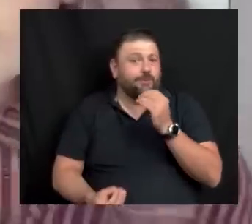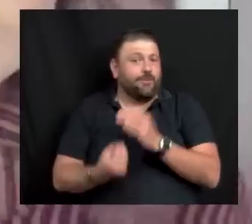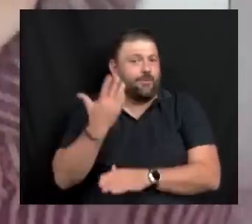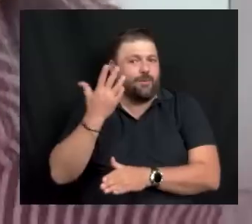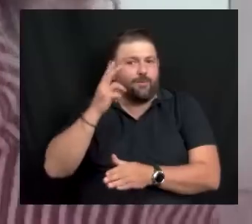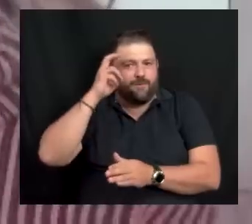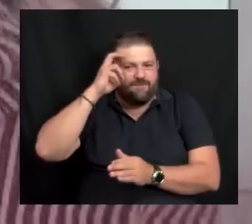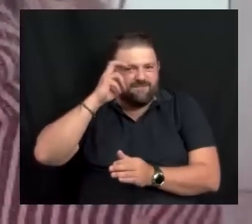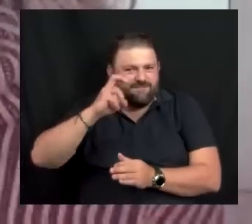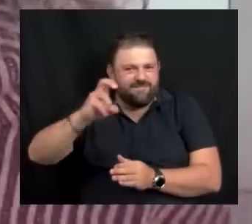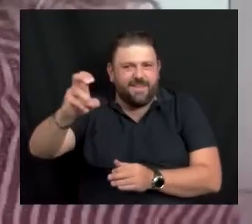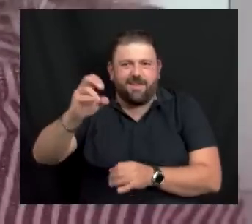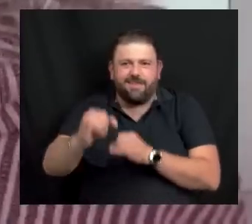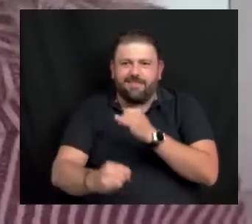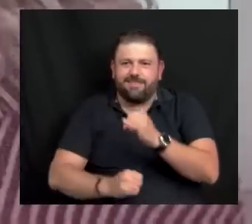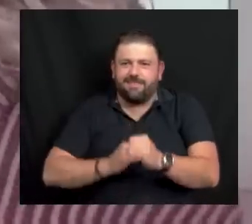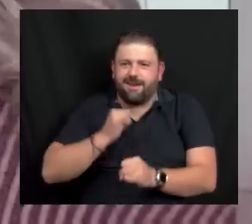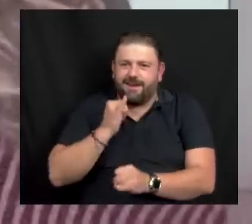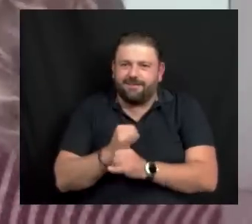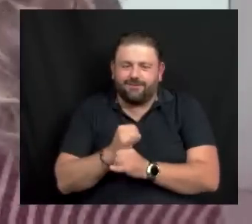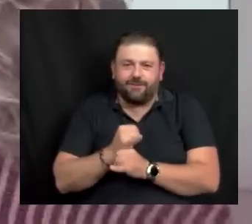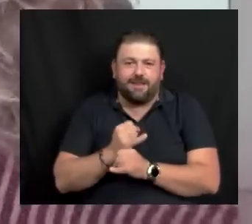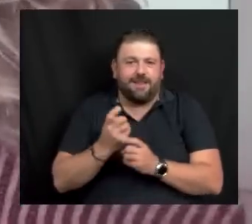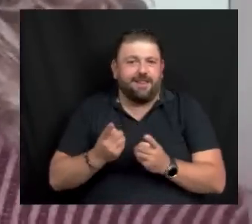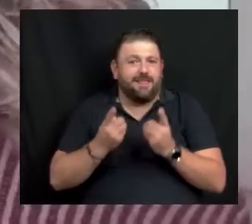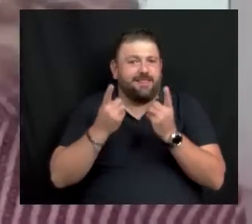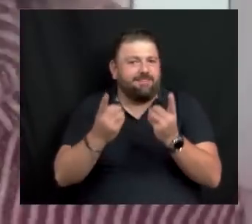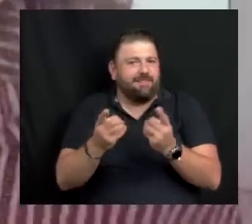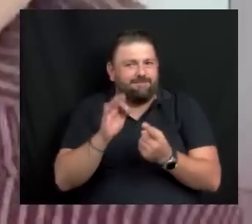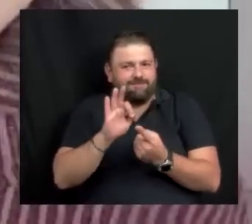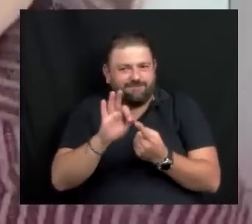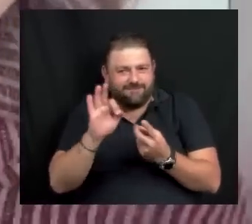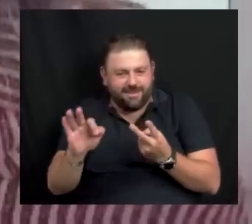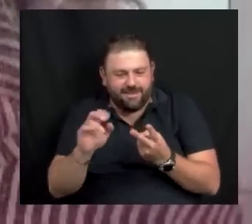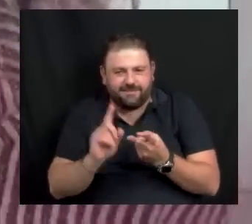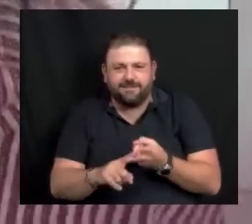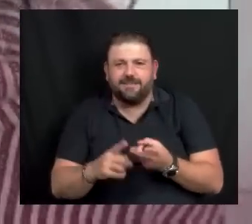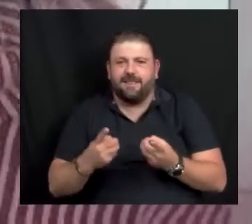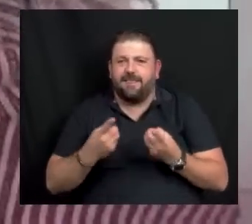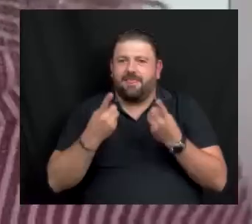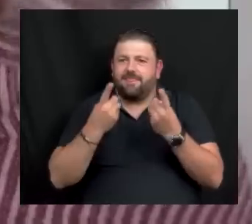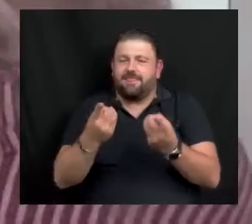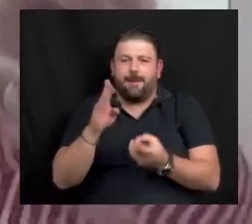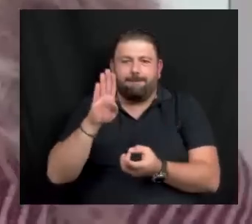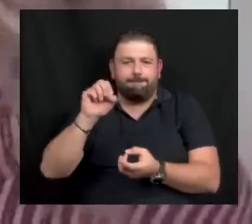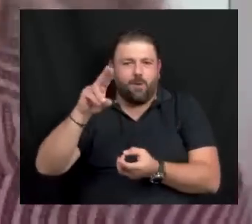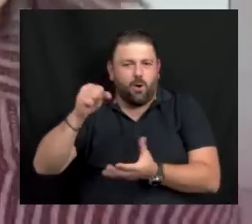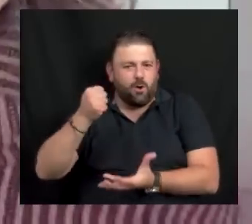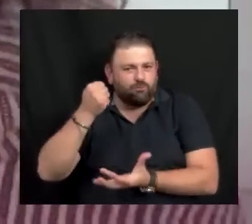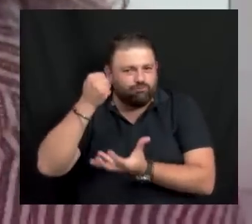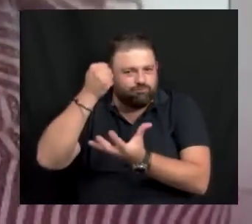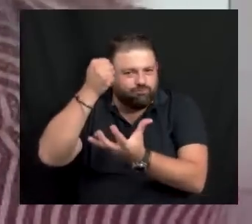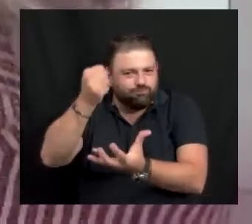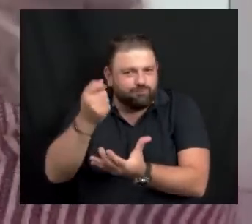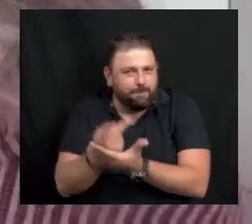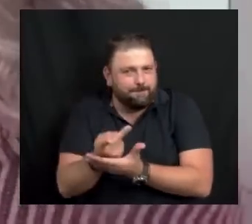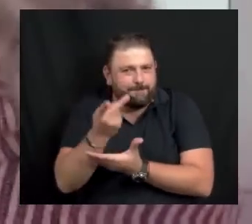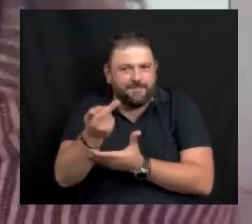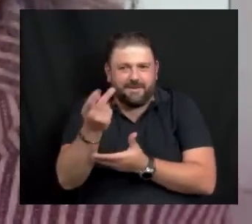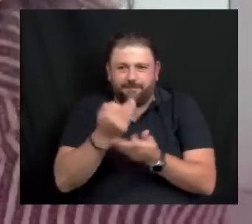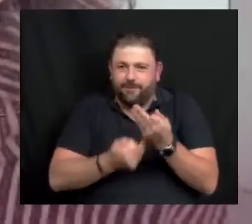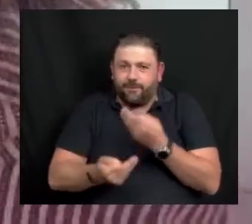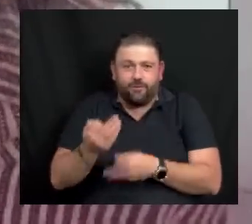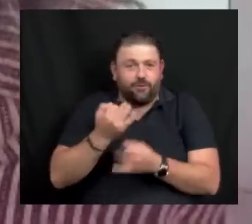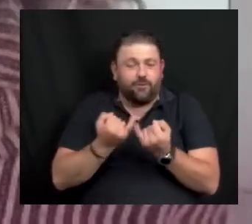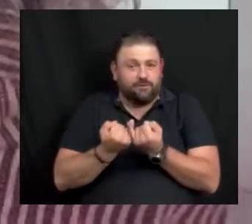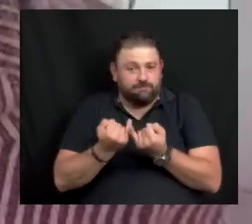nos dan fechas de, bueno, bonos también, nuevos incentivos, y se entregan. La magia